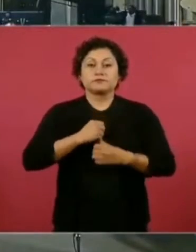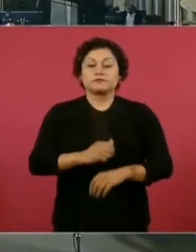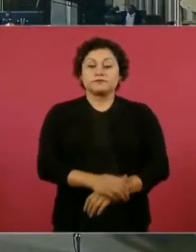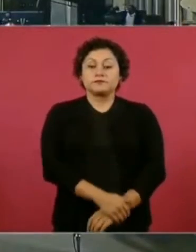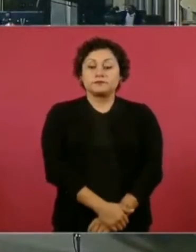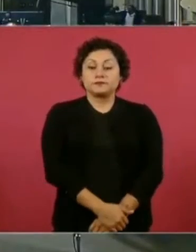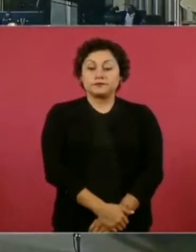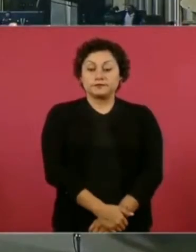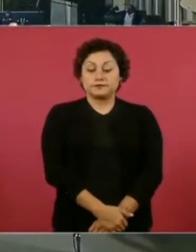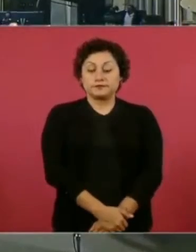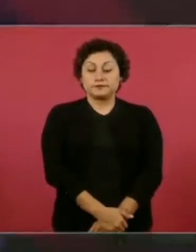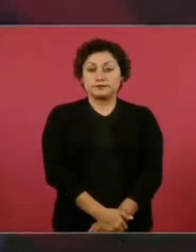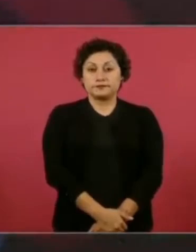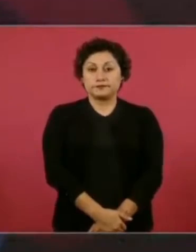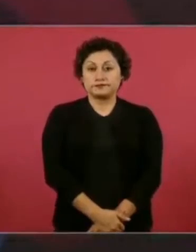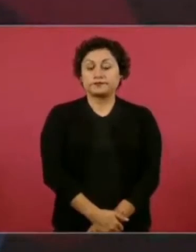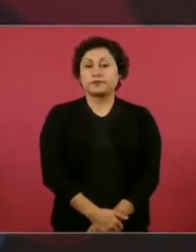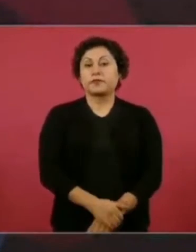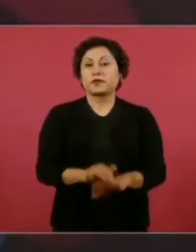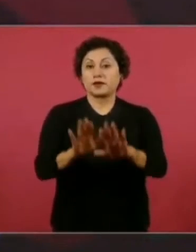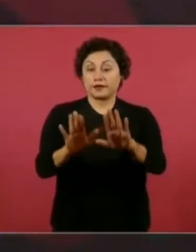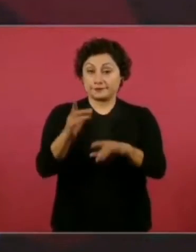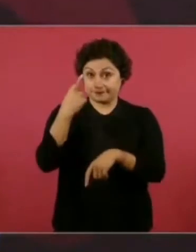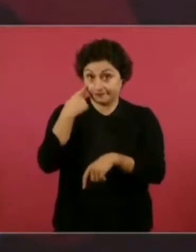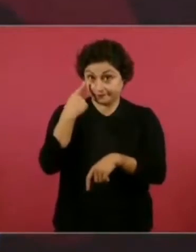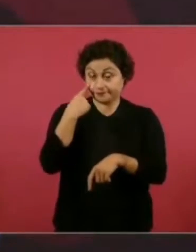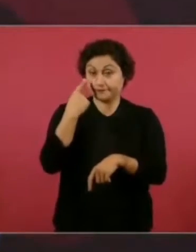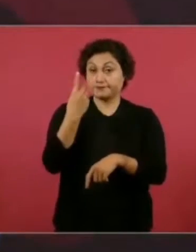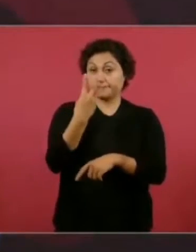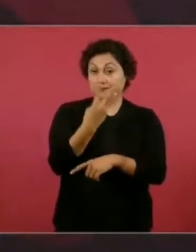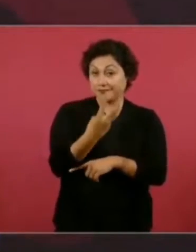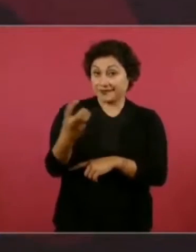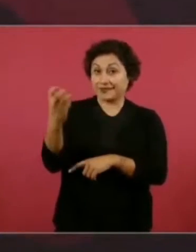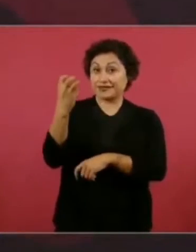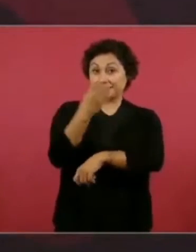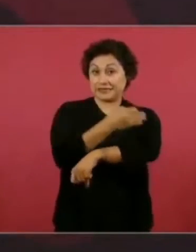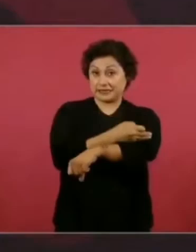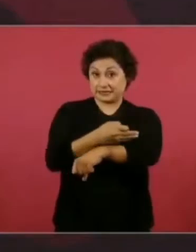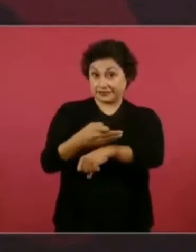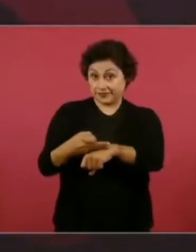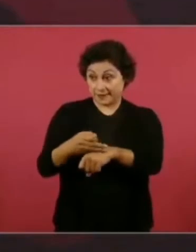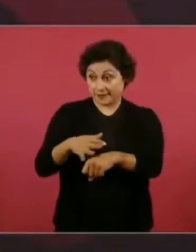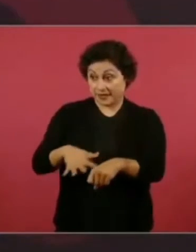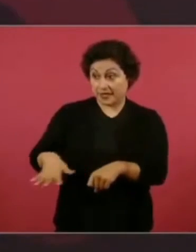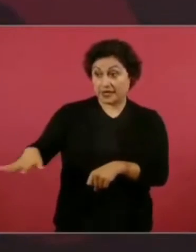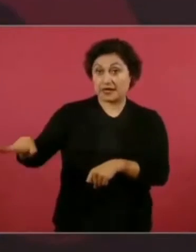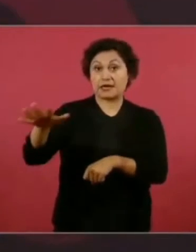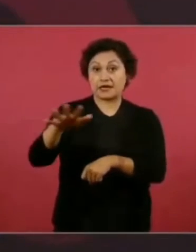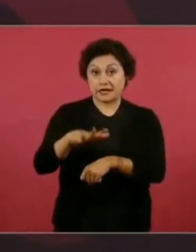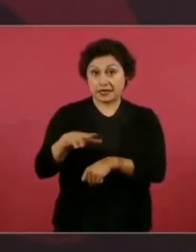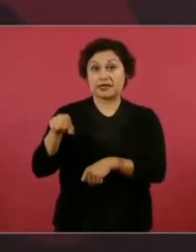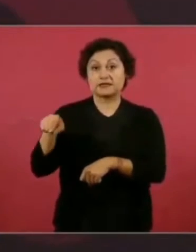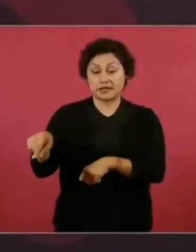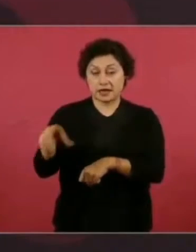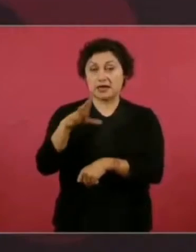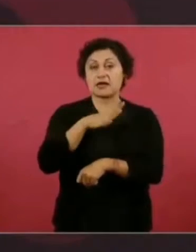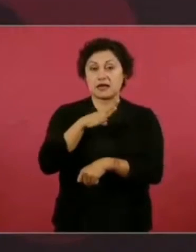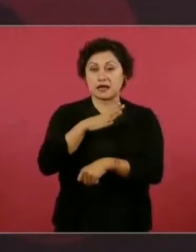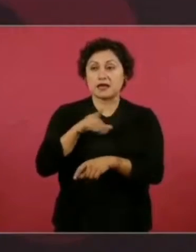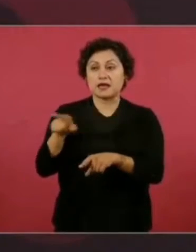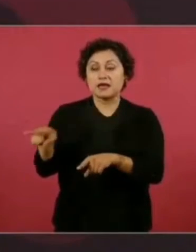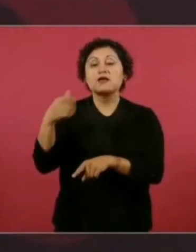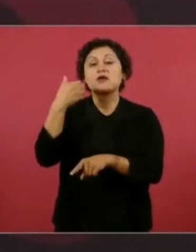Quedan 300 familias y quieren regresar. Estamos viendo